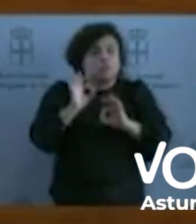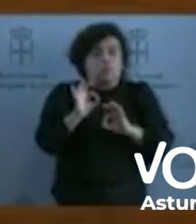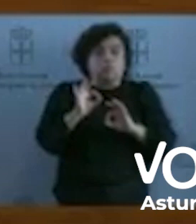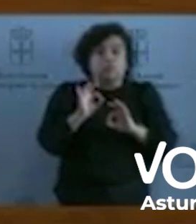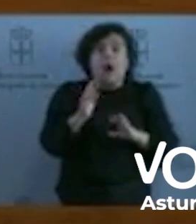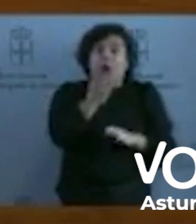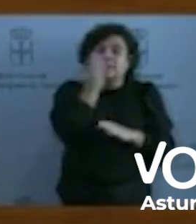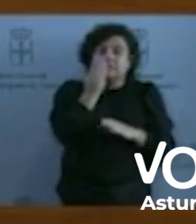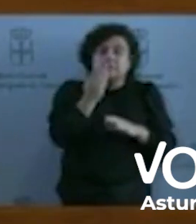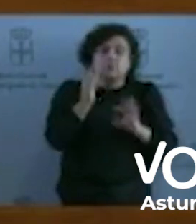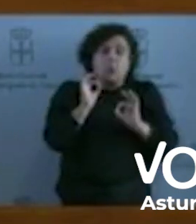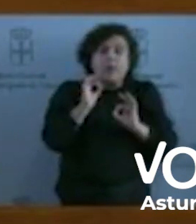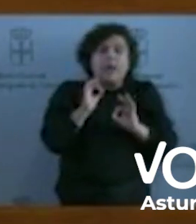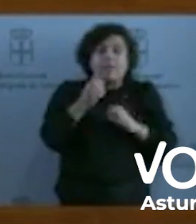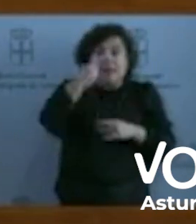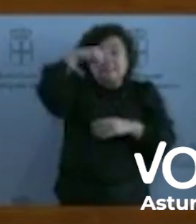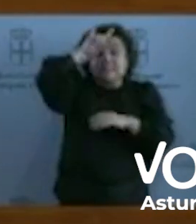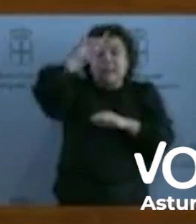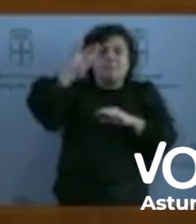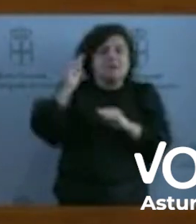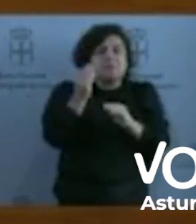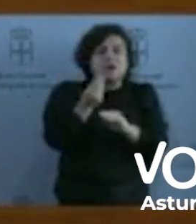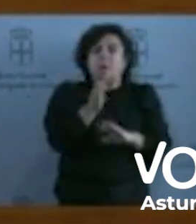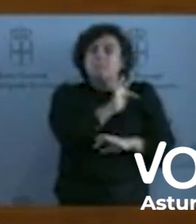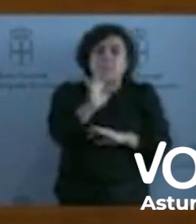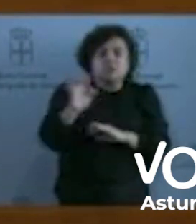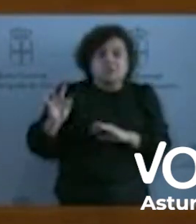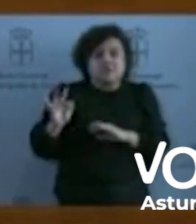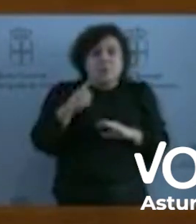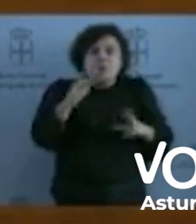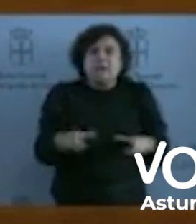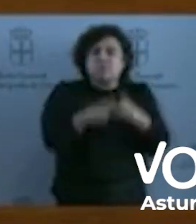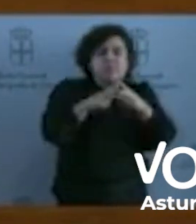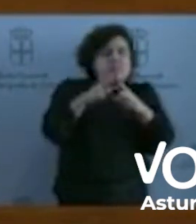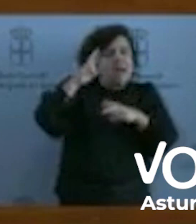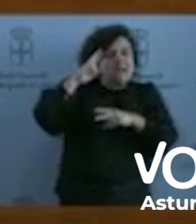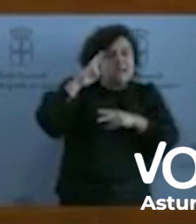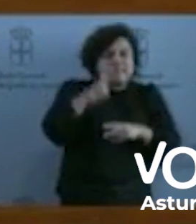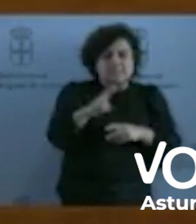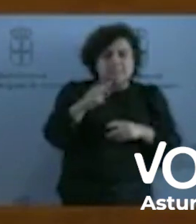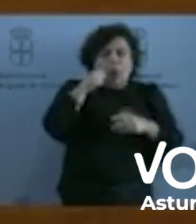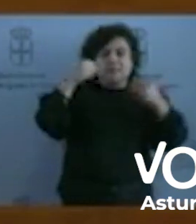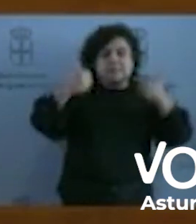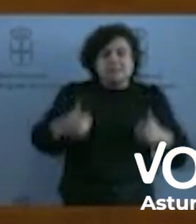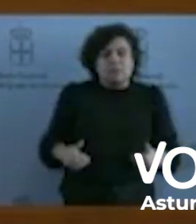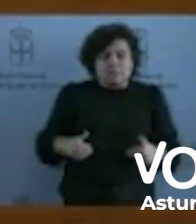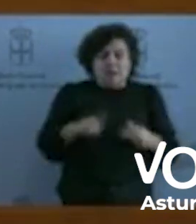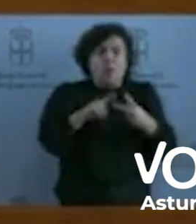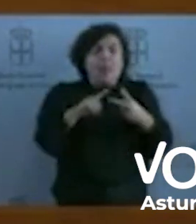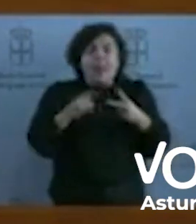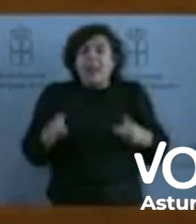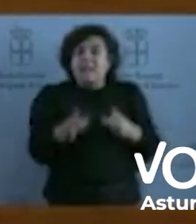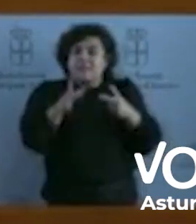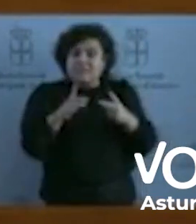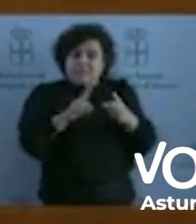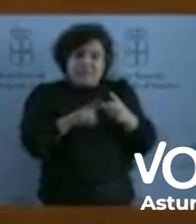poder en la sociedad, basada en el respeto al ser humano, en la libertad y en la propiedad. Ya conocemos el mandamiento. No robarás, pero